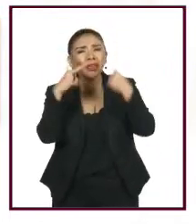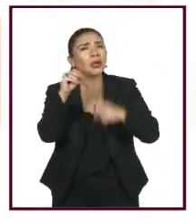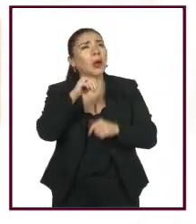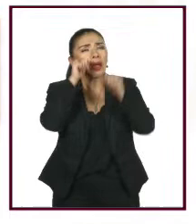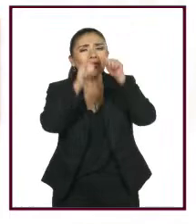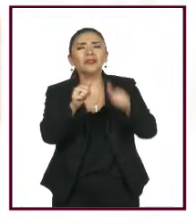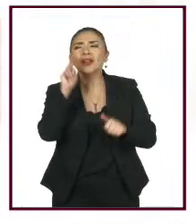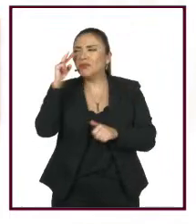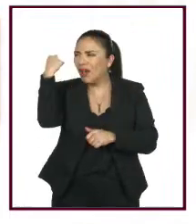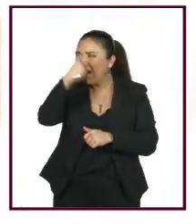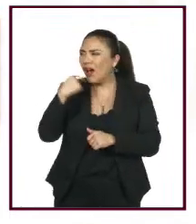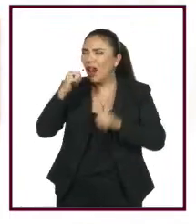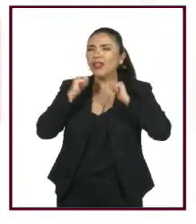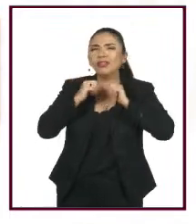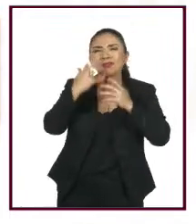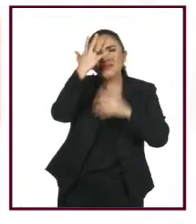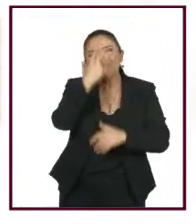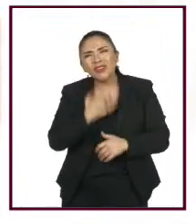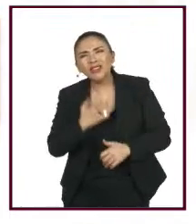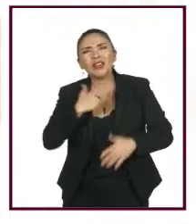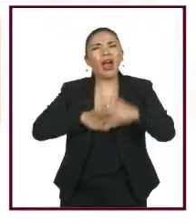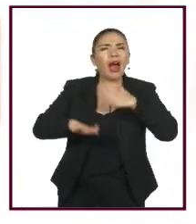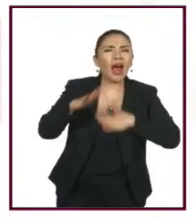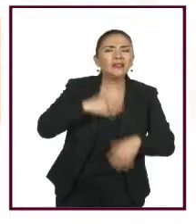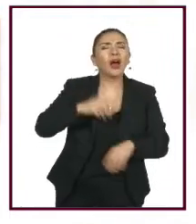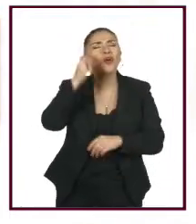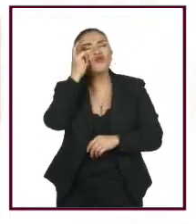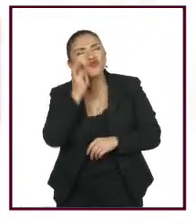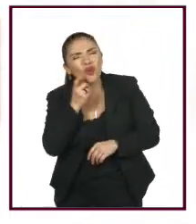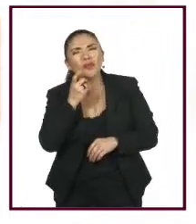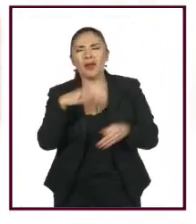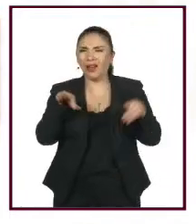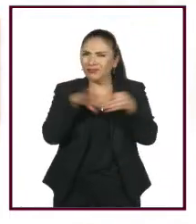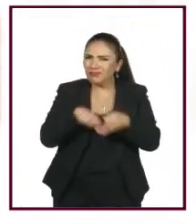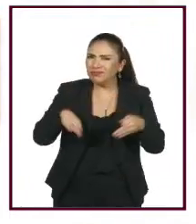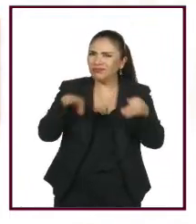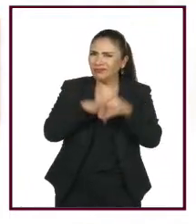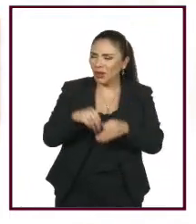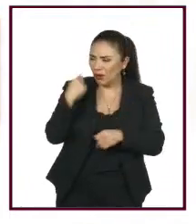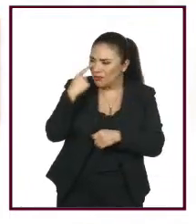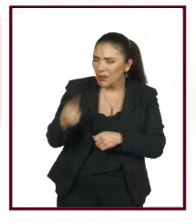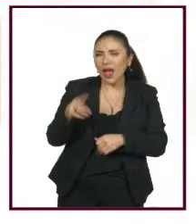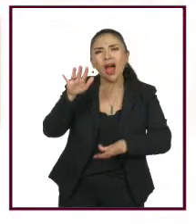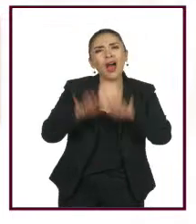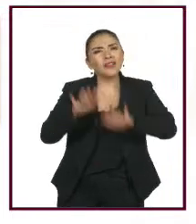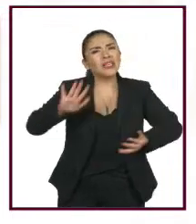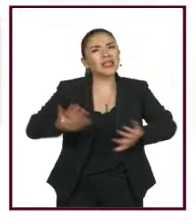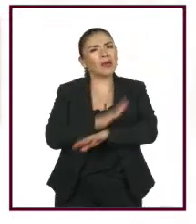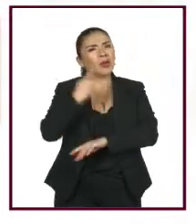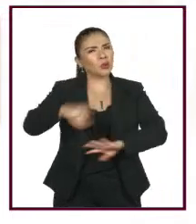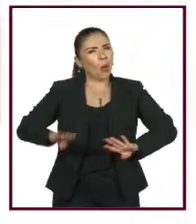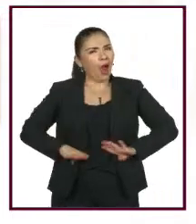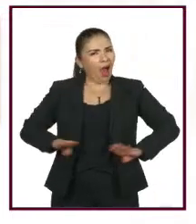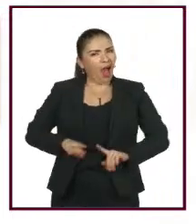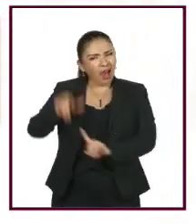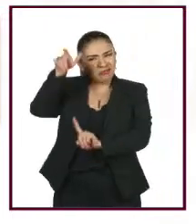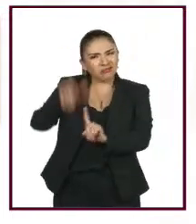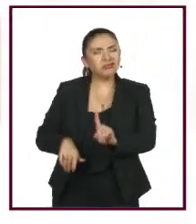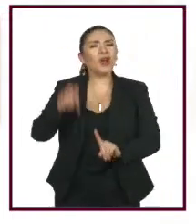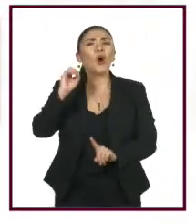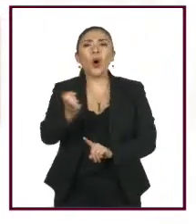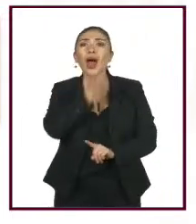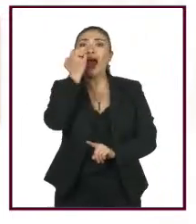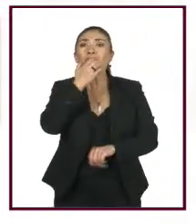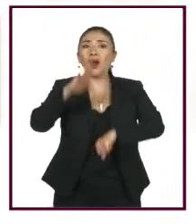tristes, cansados, dormirse durante las clases frecuentemente, que también tengan cambios abruptos en su conducta, bajo